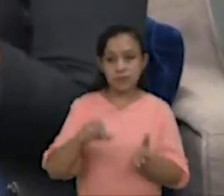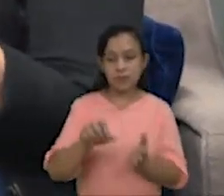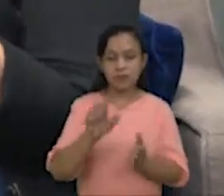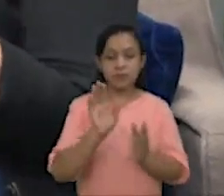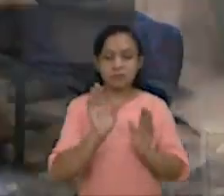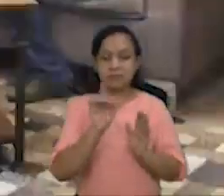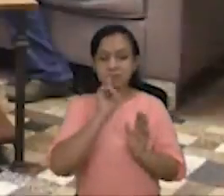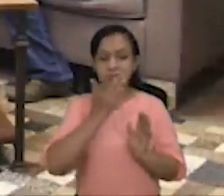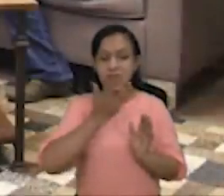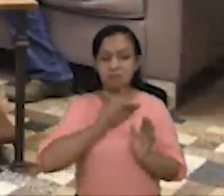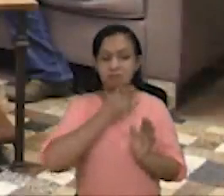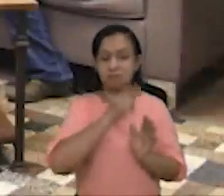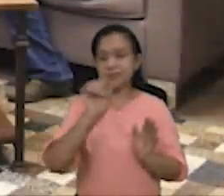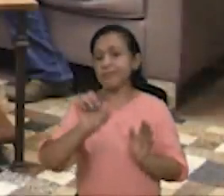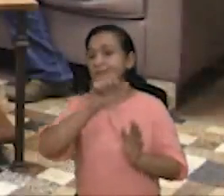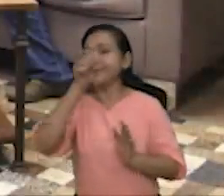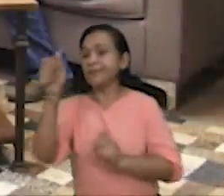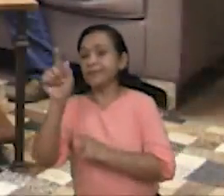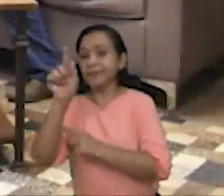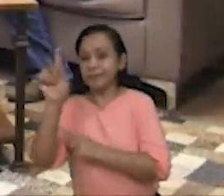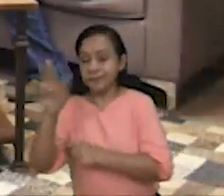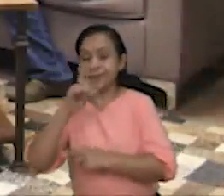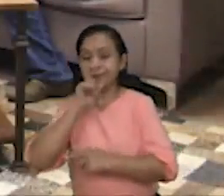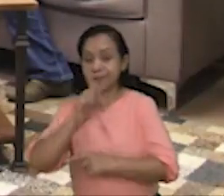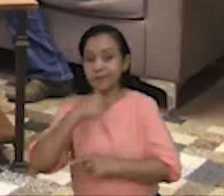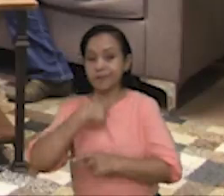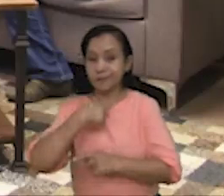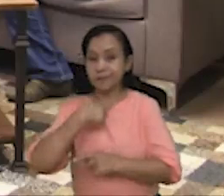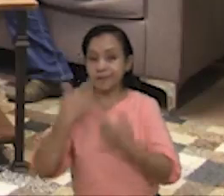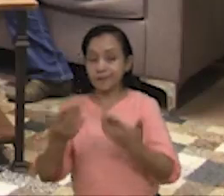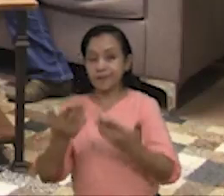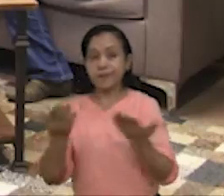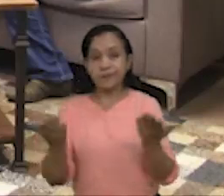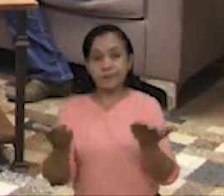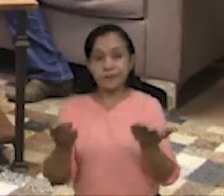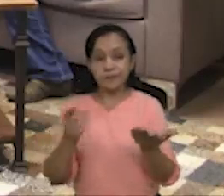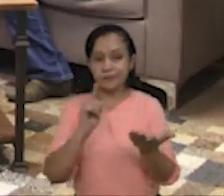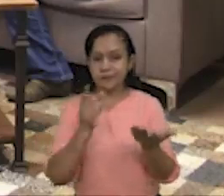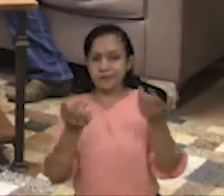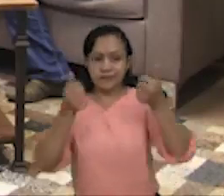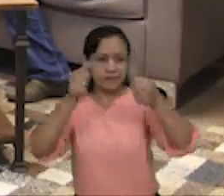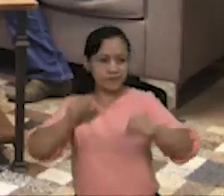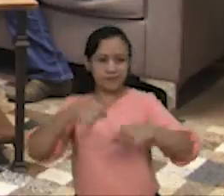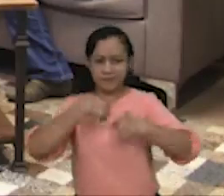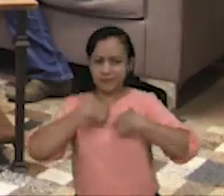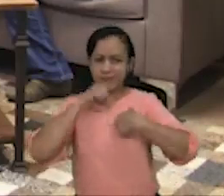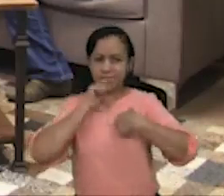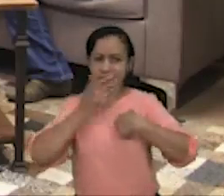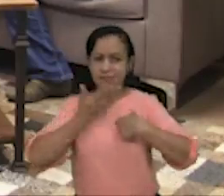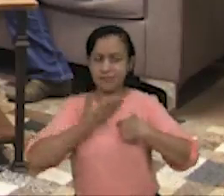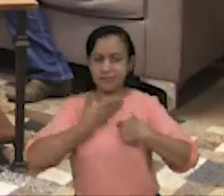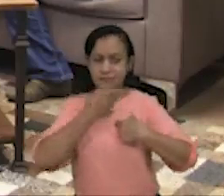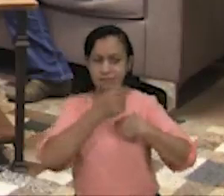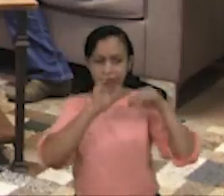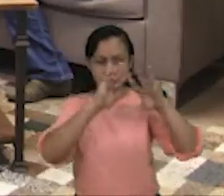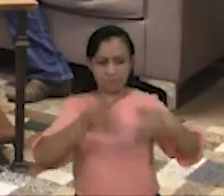espacio, quizás a mí me gusta mi dinámica, a mí me gusta esta práctica que tengo en este momento, pero no es coherente con lo que yo quiero, no es coherente con